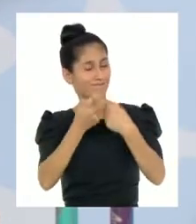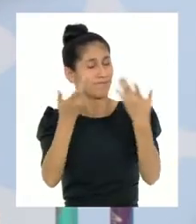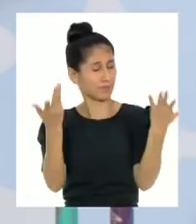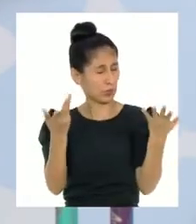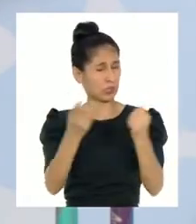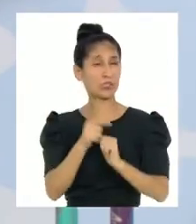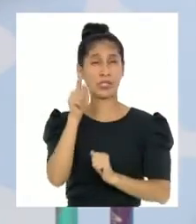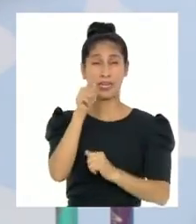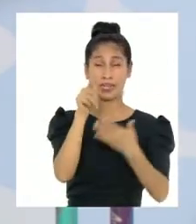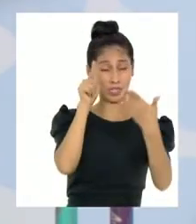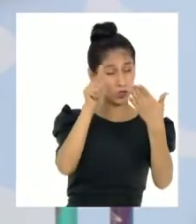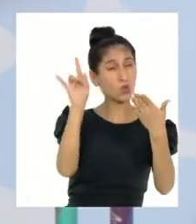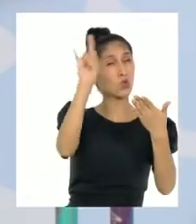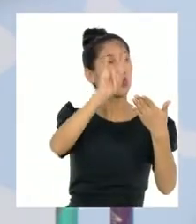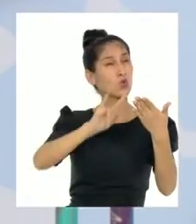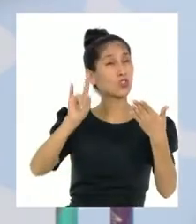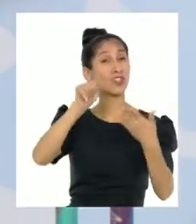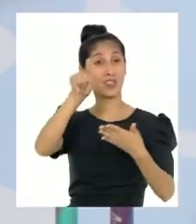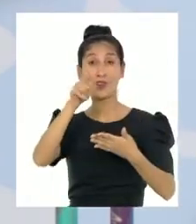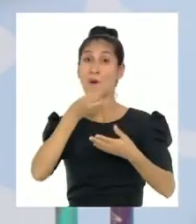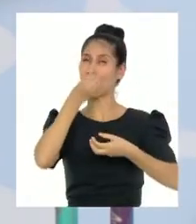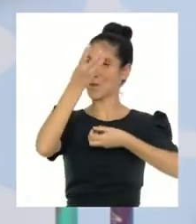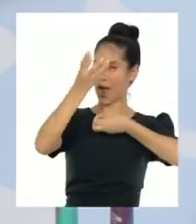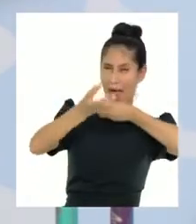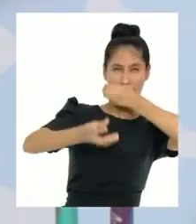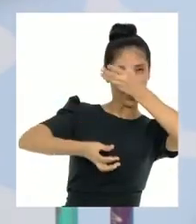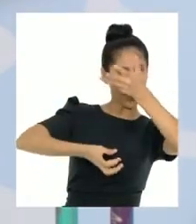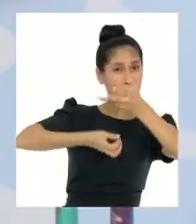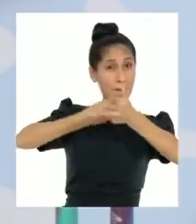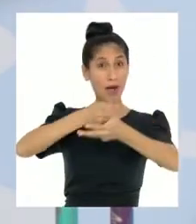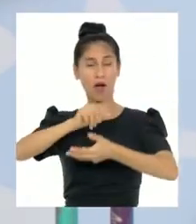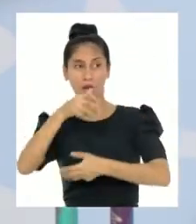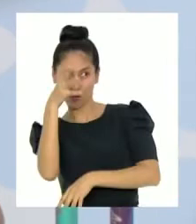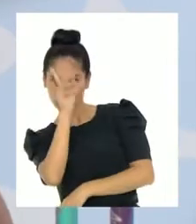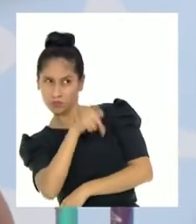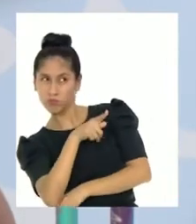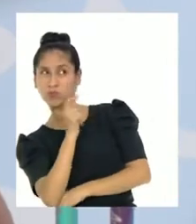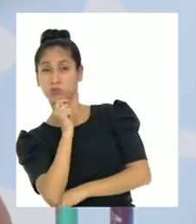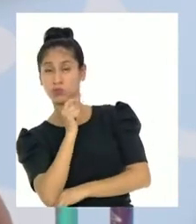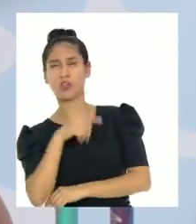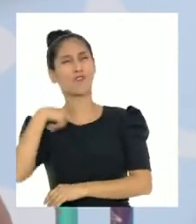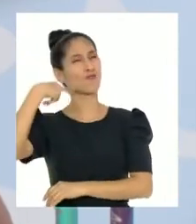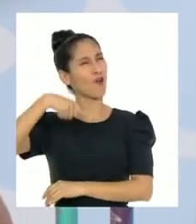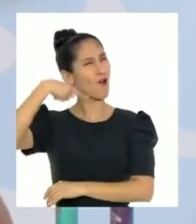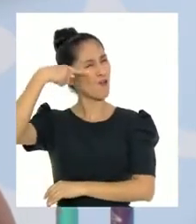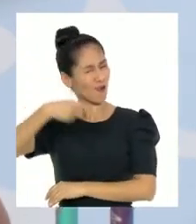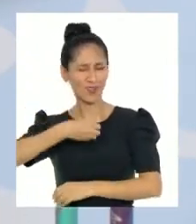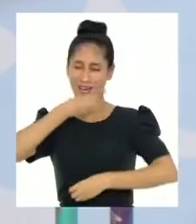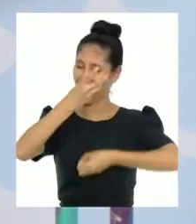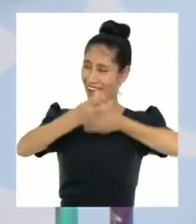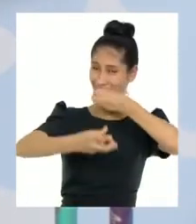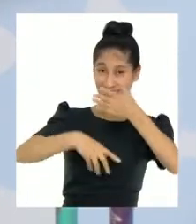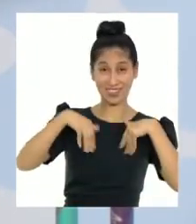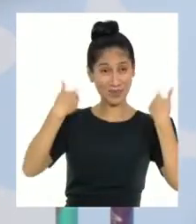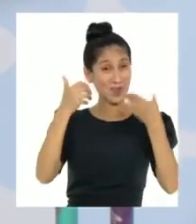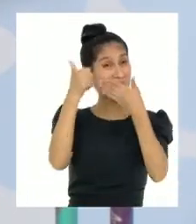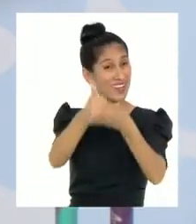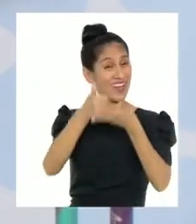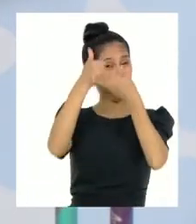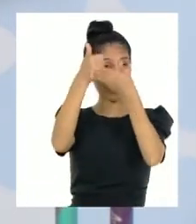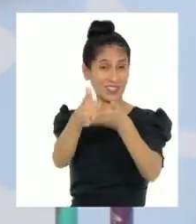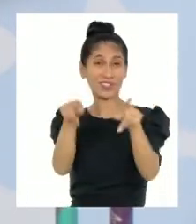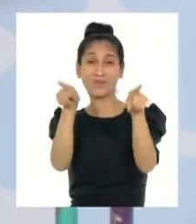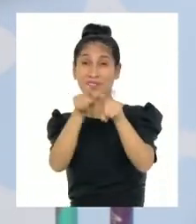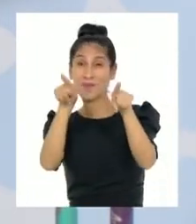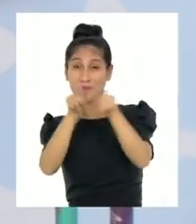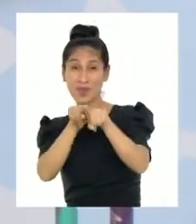de los argumentos es parte de nuestra vida diaria y estos pueden ser, de hecho, bastante útiles. Además, argumentar